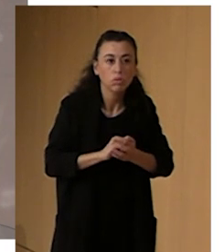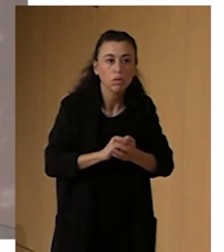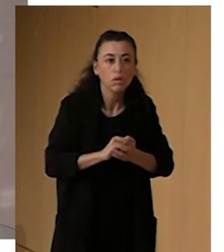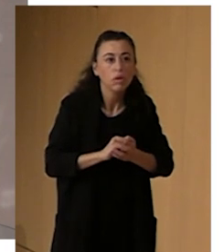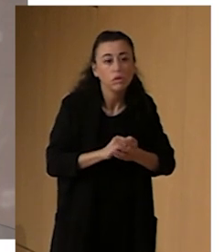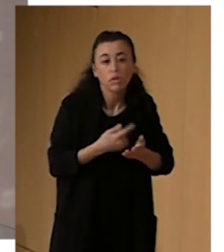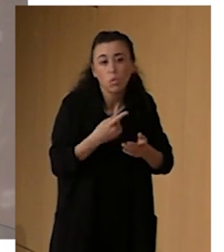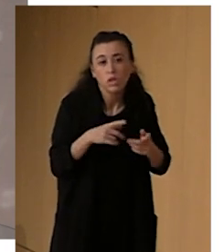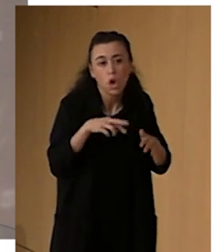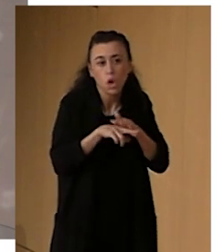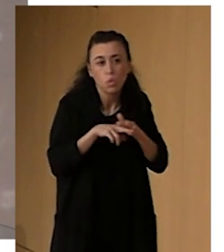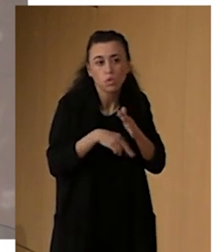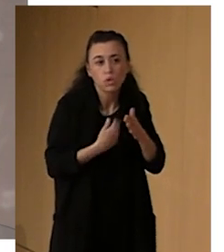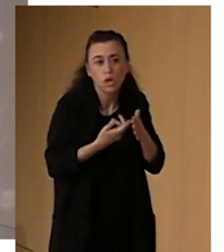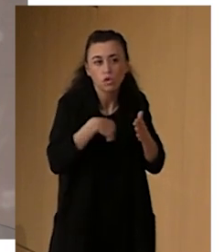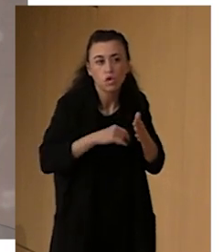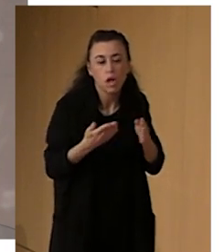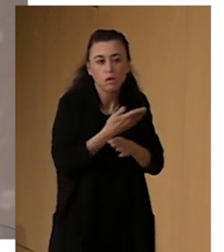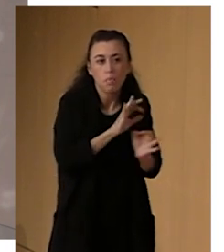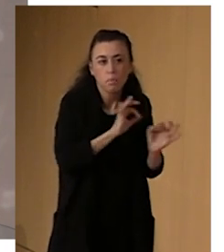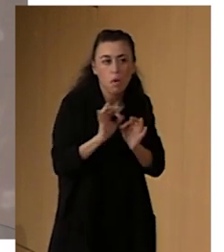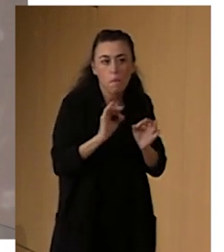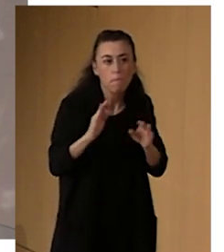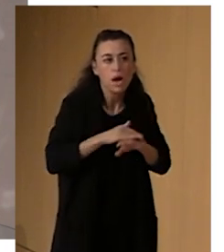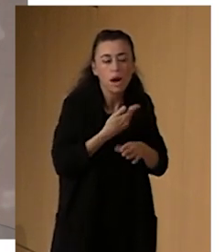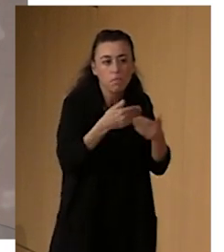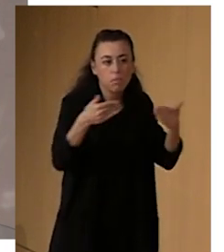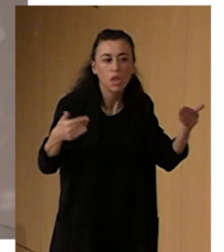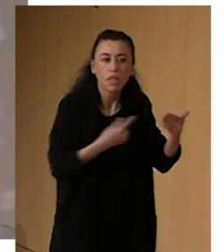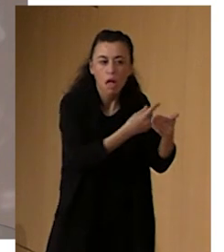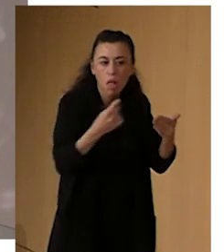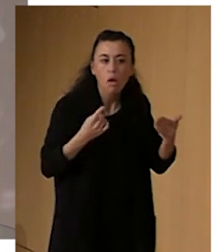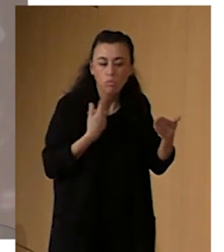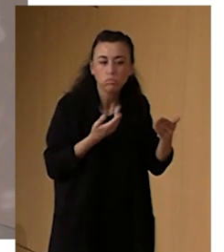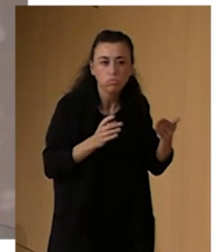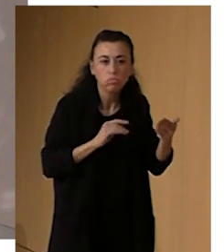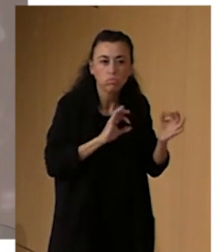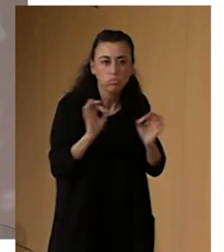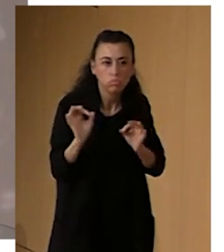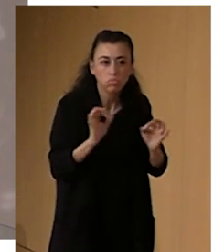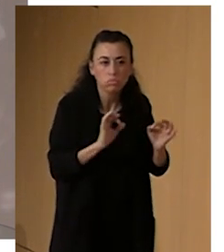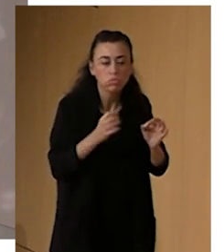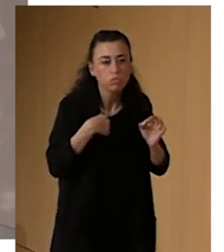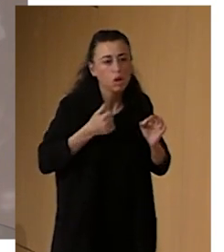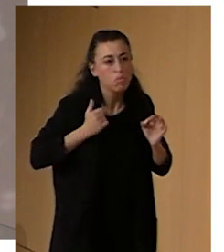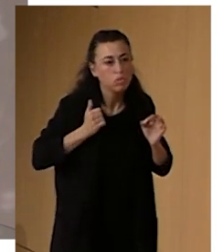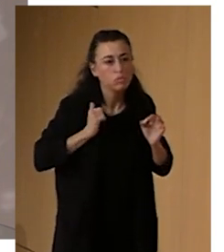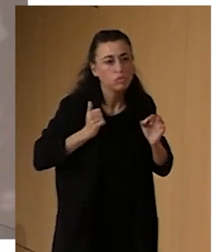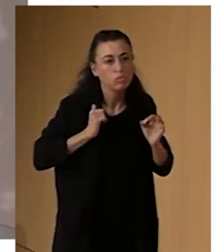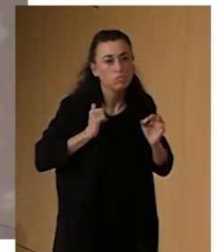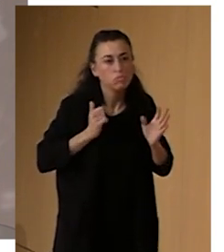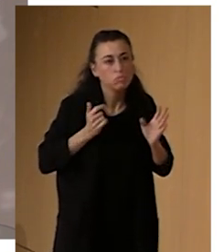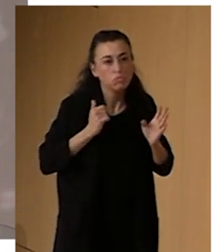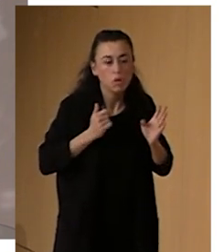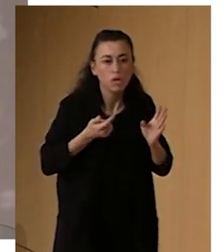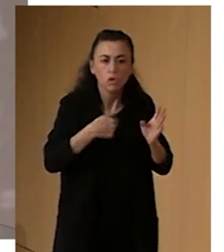exposiciones eh yo os voy a hablar un poco brevemente de los recursos pero pero Aprovechando que estamos hablando sobre sobre